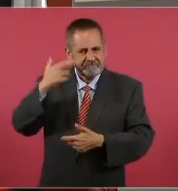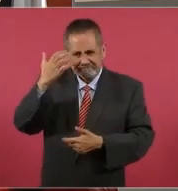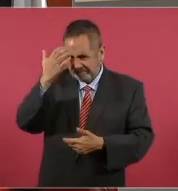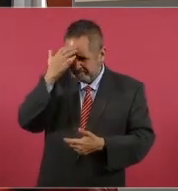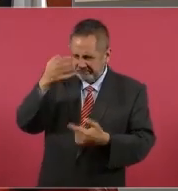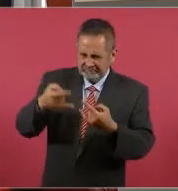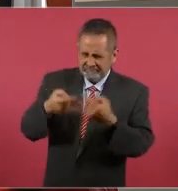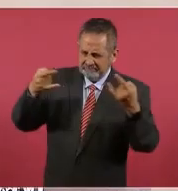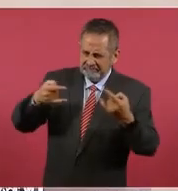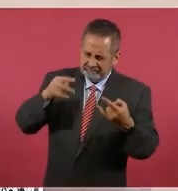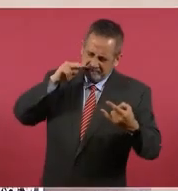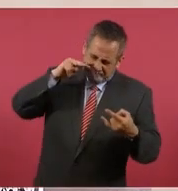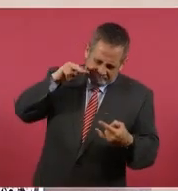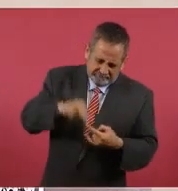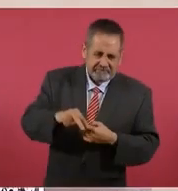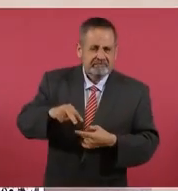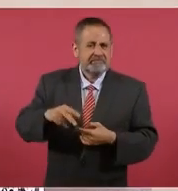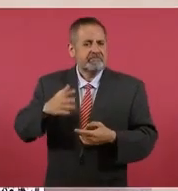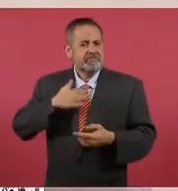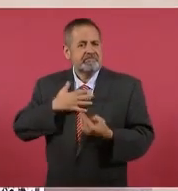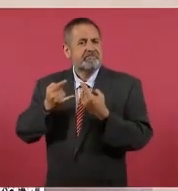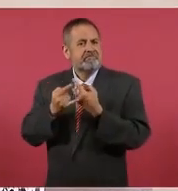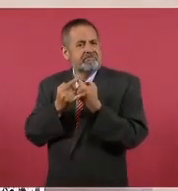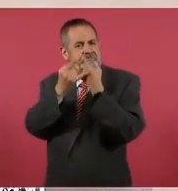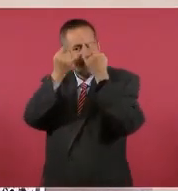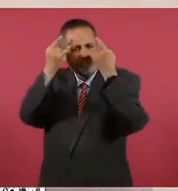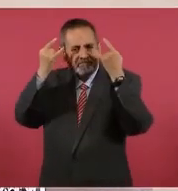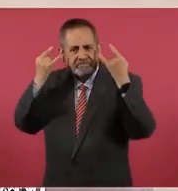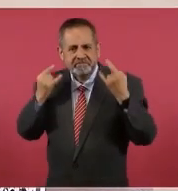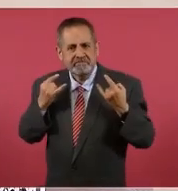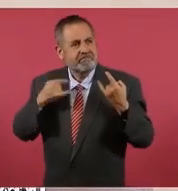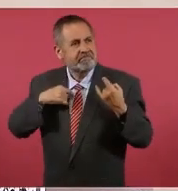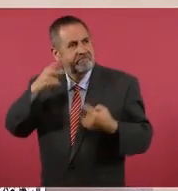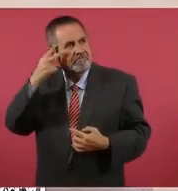conozcamos nuestro pasado, nuestra historia.